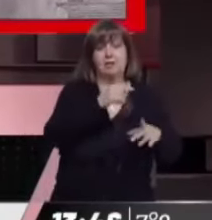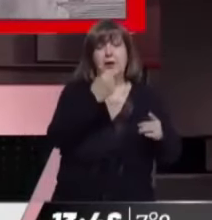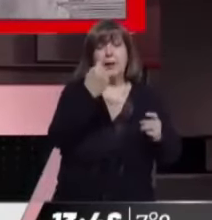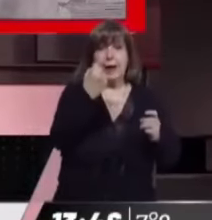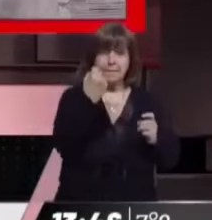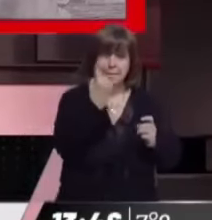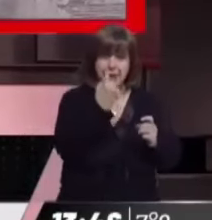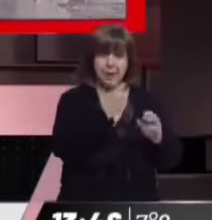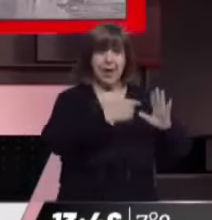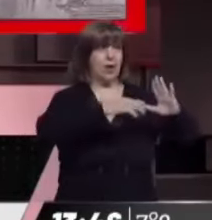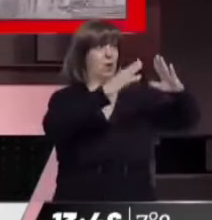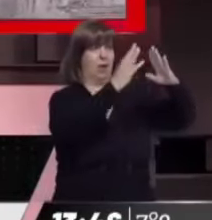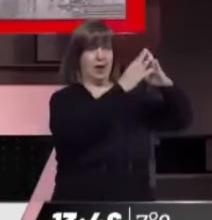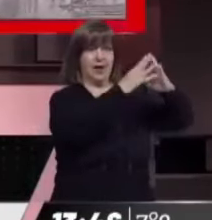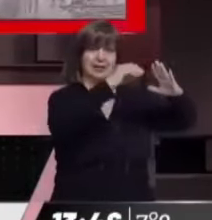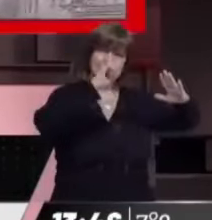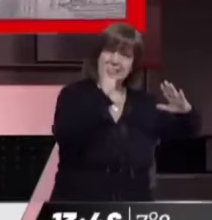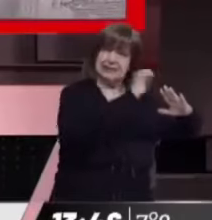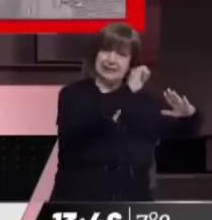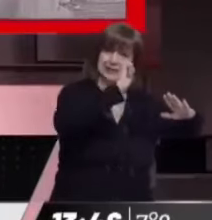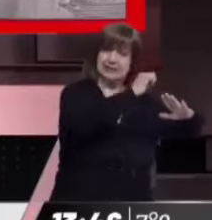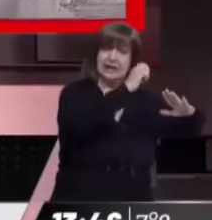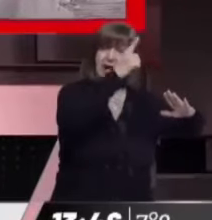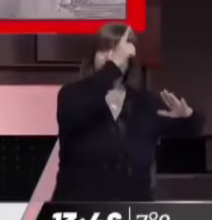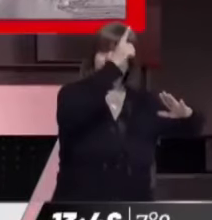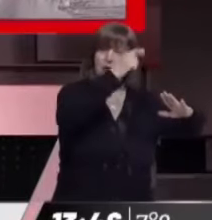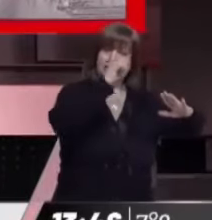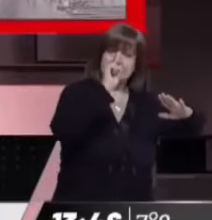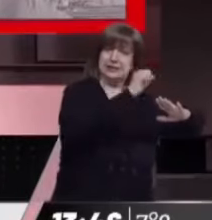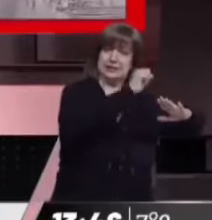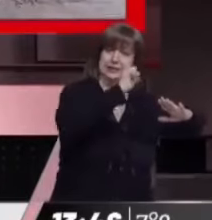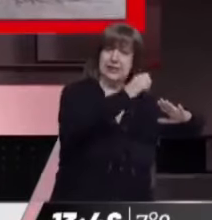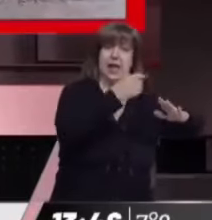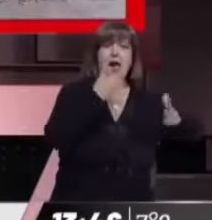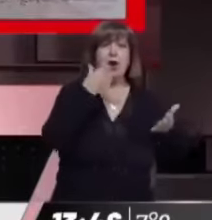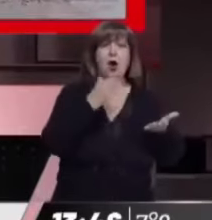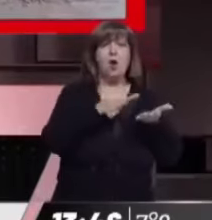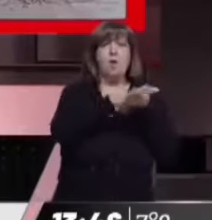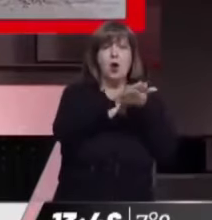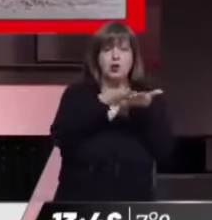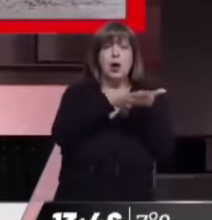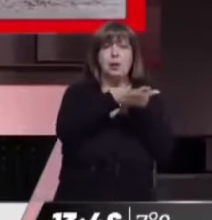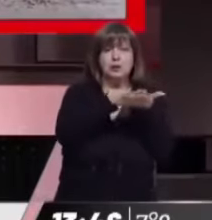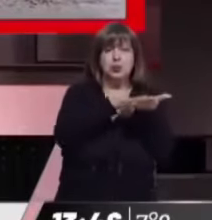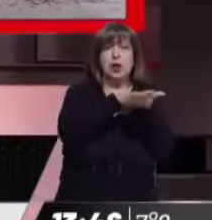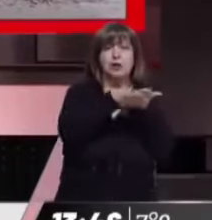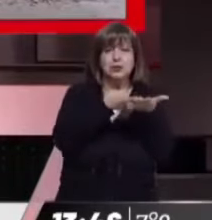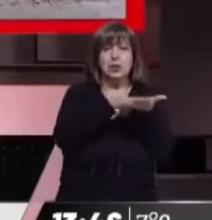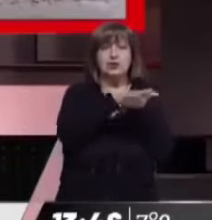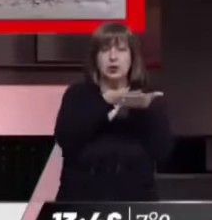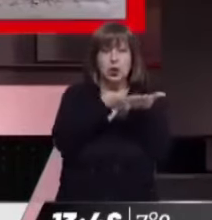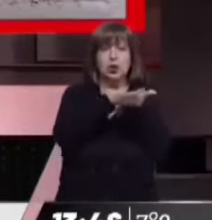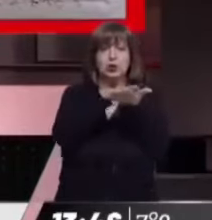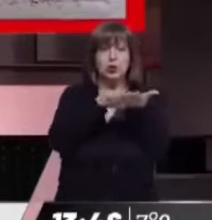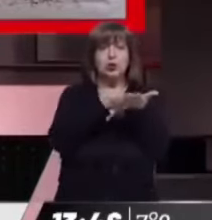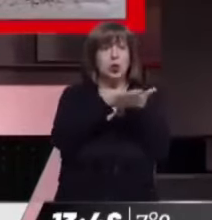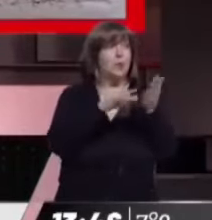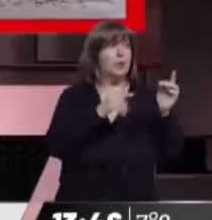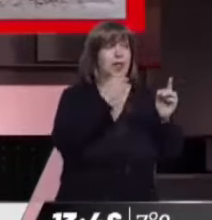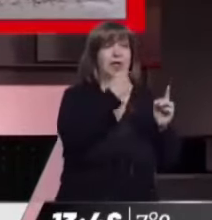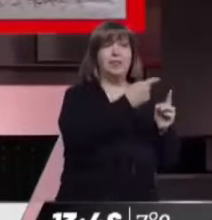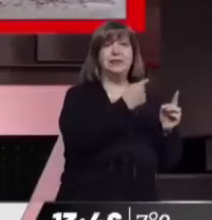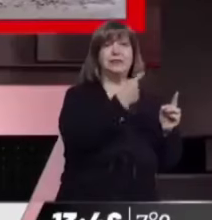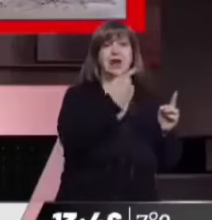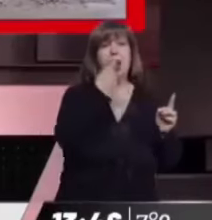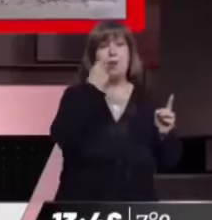visiblemente se notaba una lesión en la boca de la joven, de una tía del